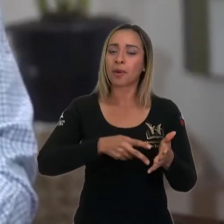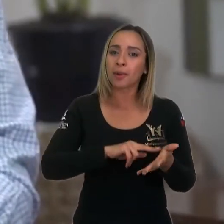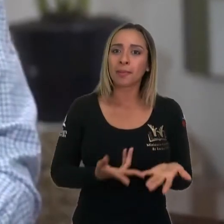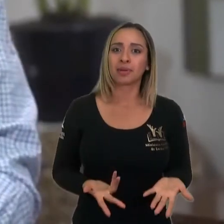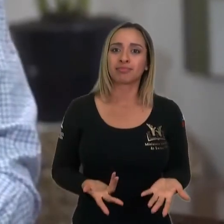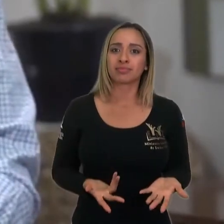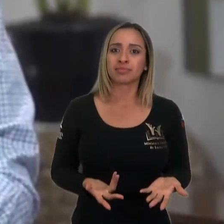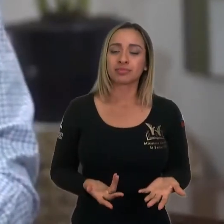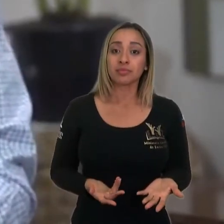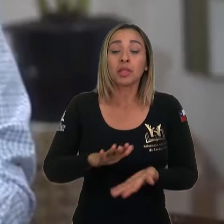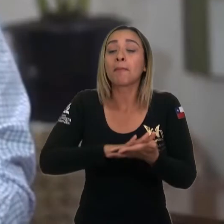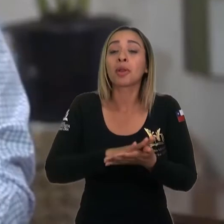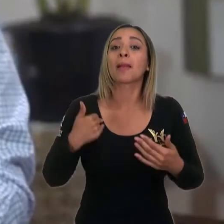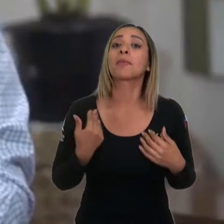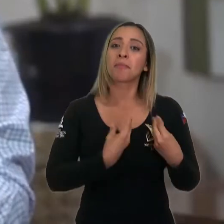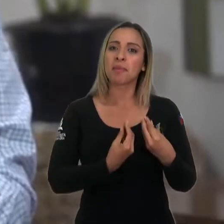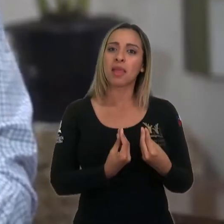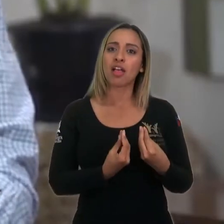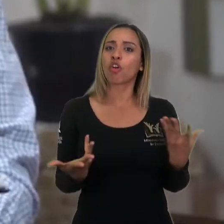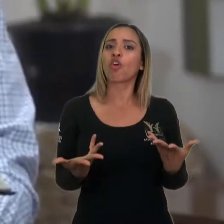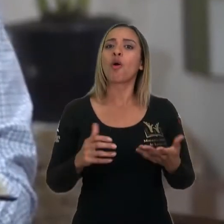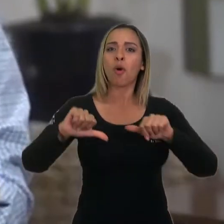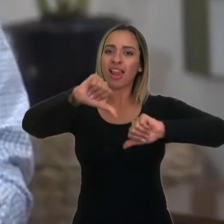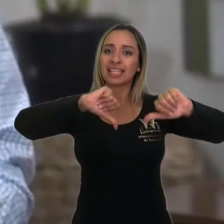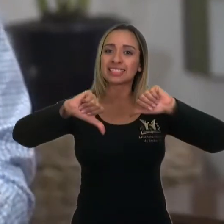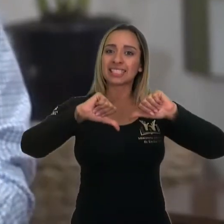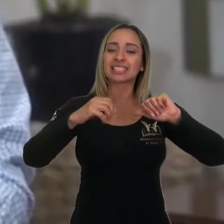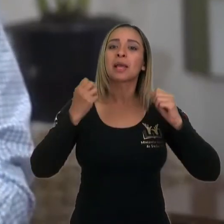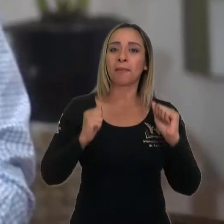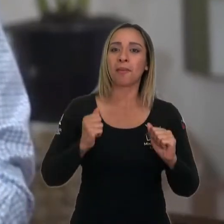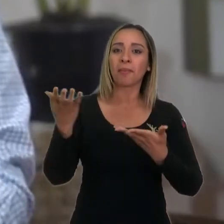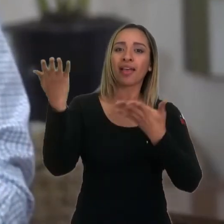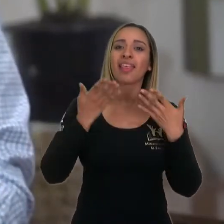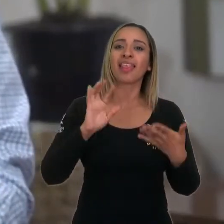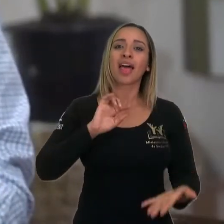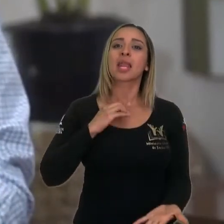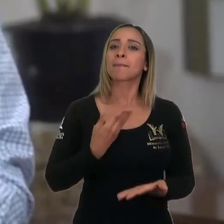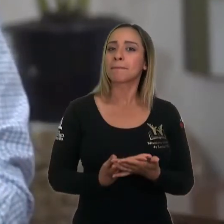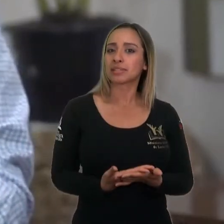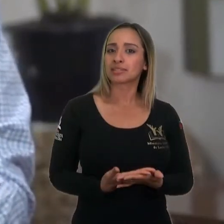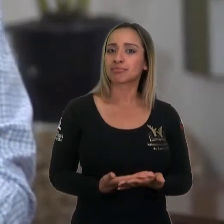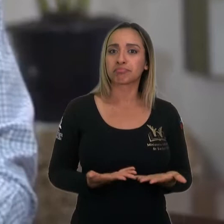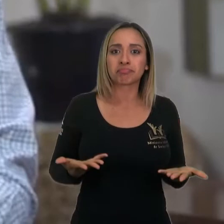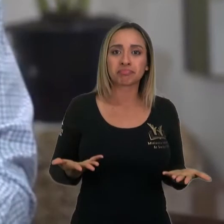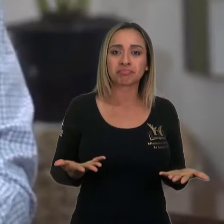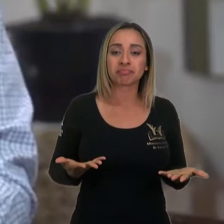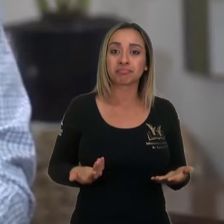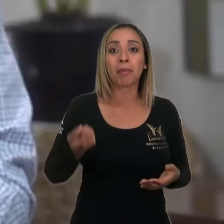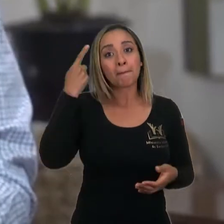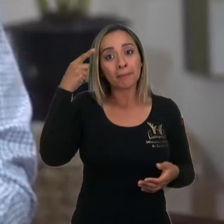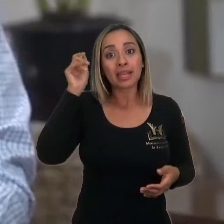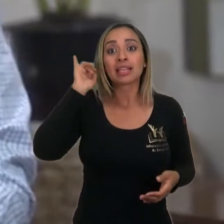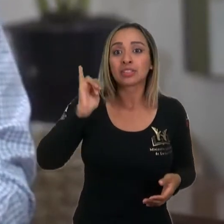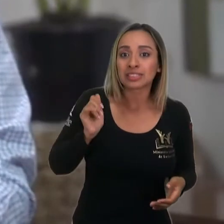¿Qué hace la ciencia para curarte el temor? ¿Qué hace la ciencia para que puedas dormir tranquilo en la noche? Pero si tienes un Dios